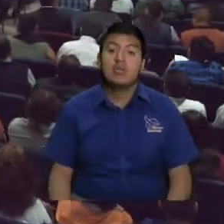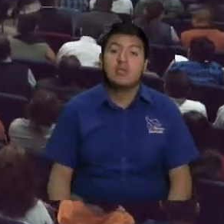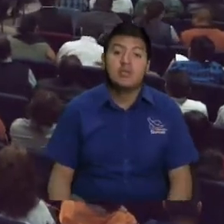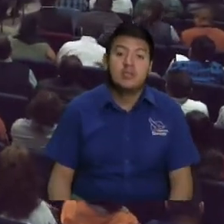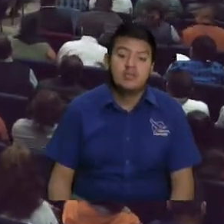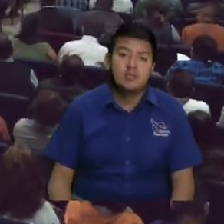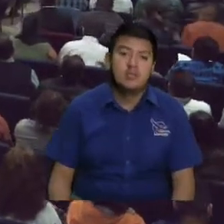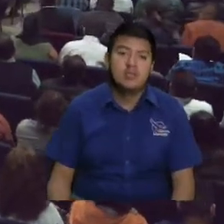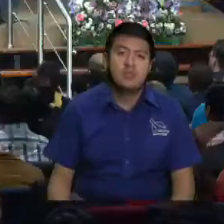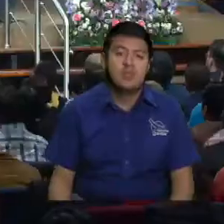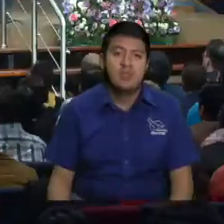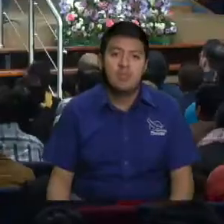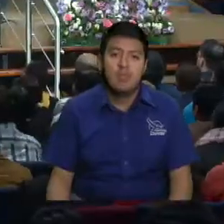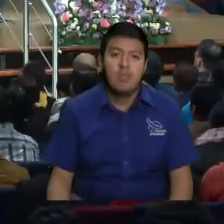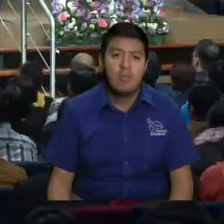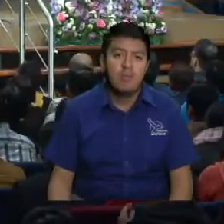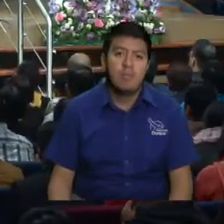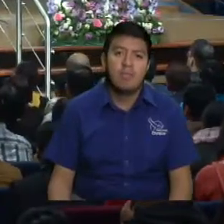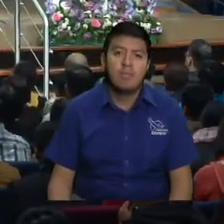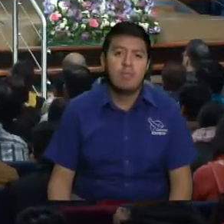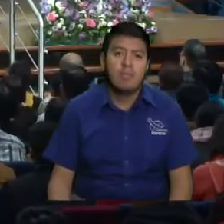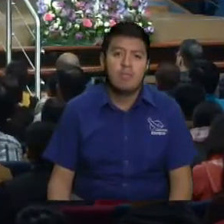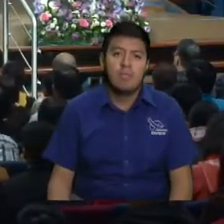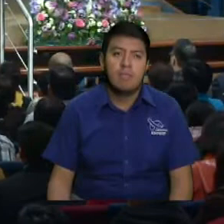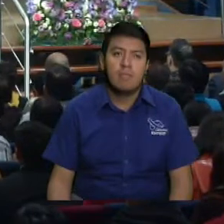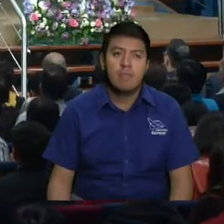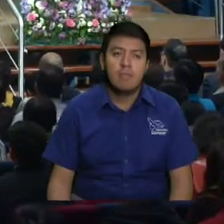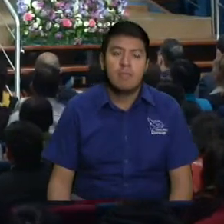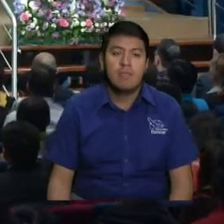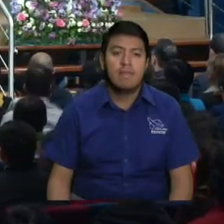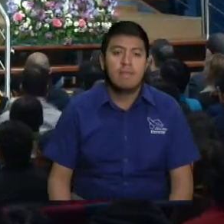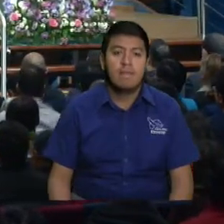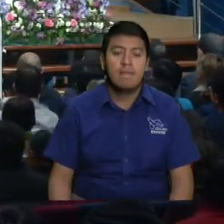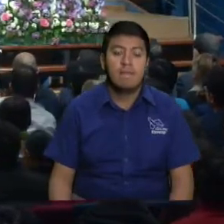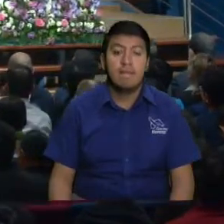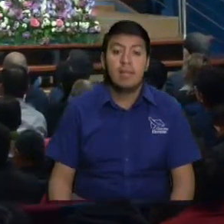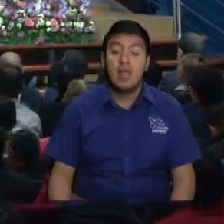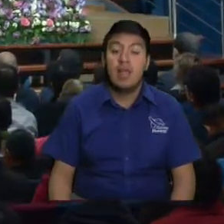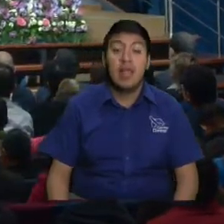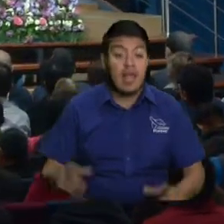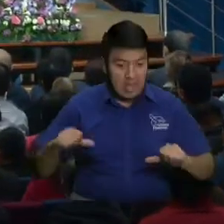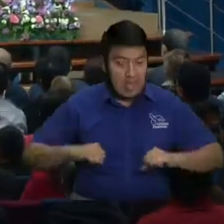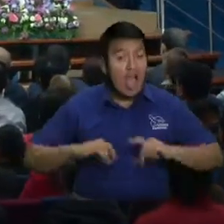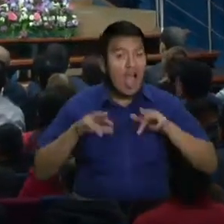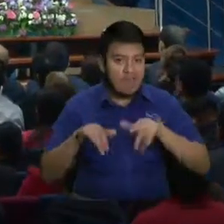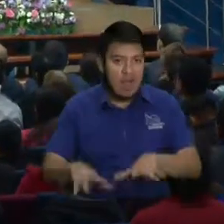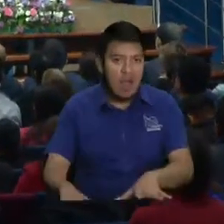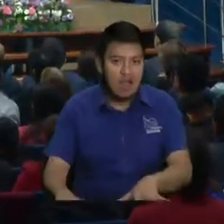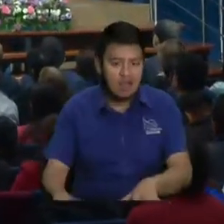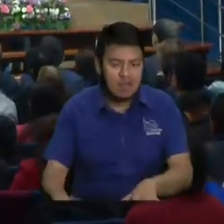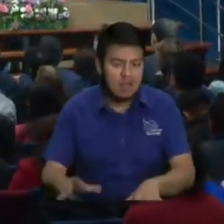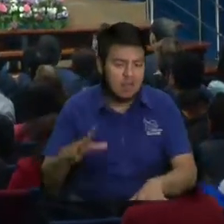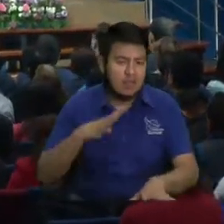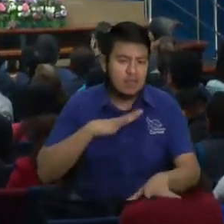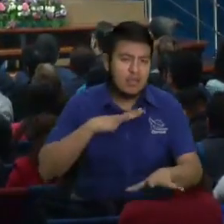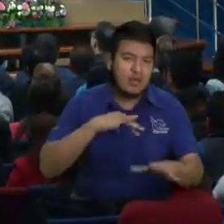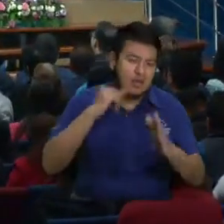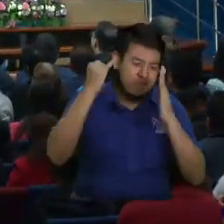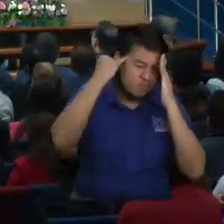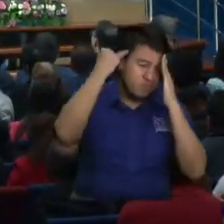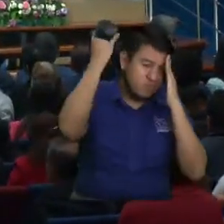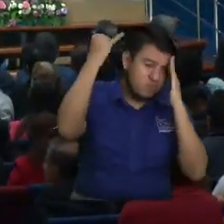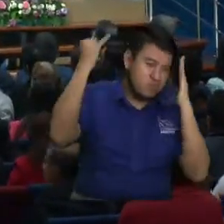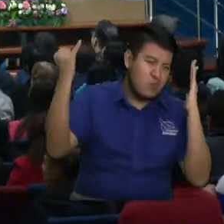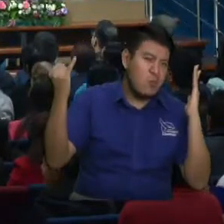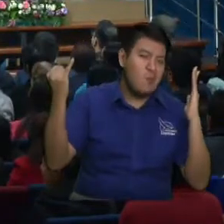sueño. O sea que no solamente en la iglesia caen profundos sueños, ¿verdad? Sino que en otros lugares también.